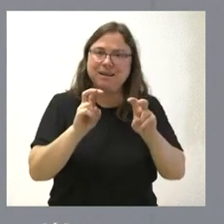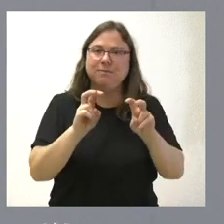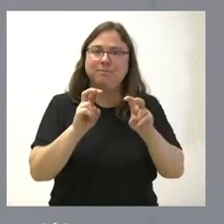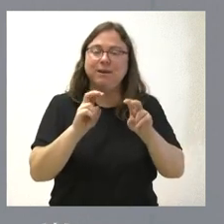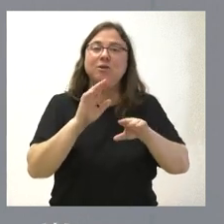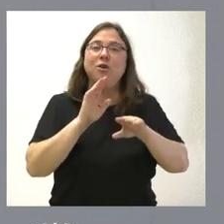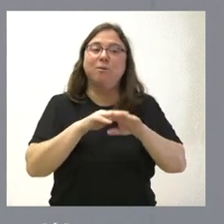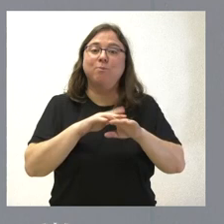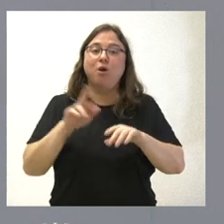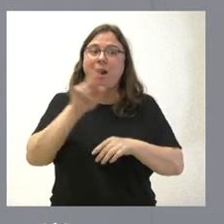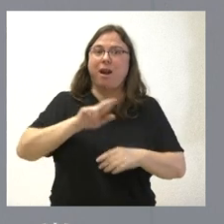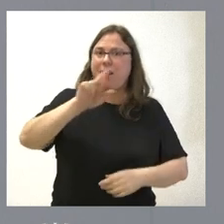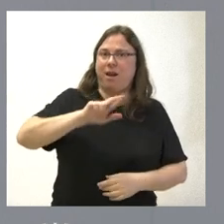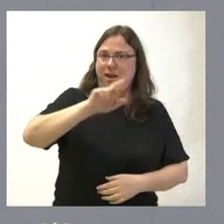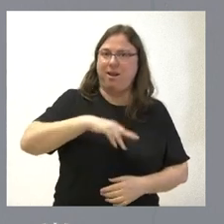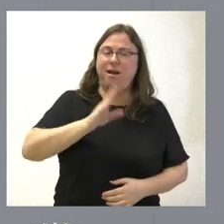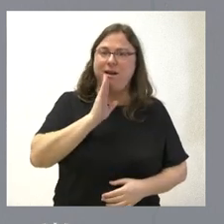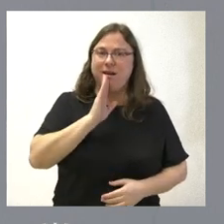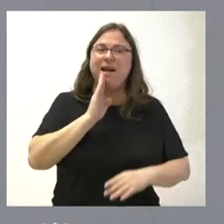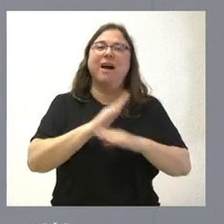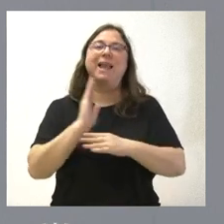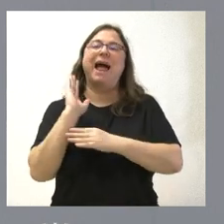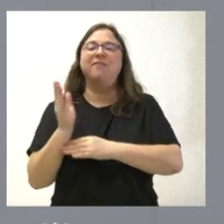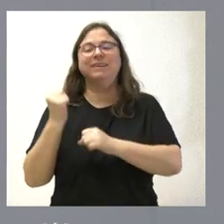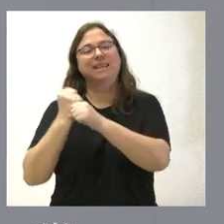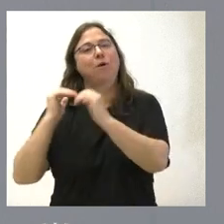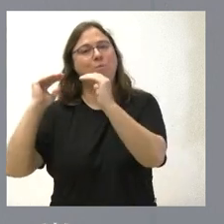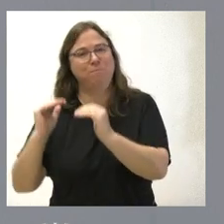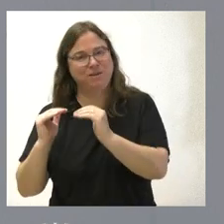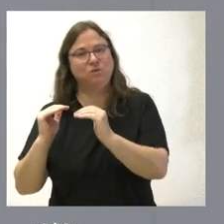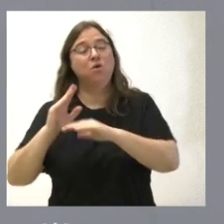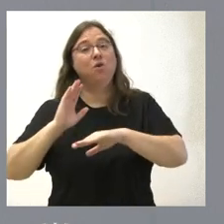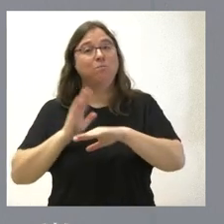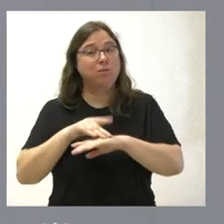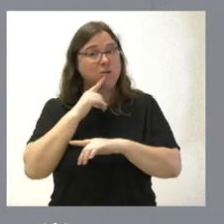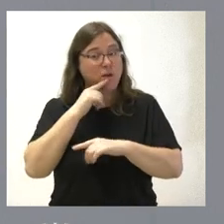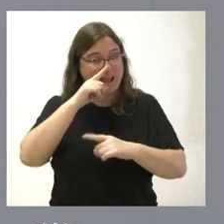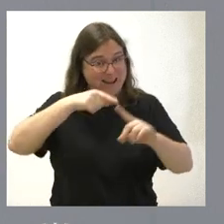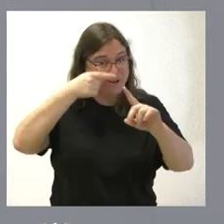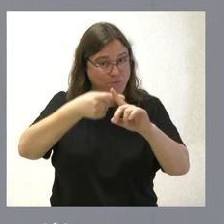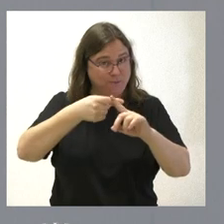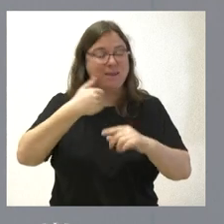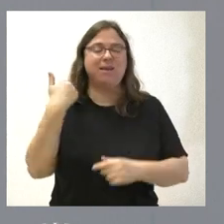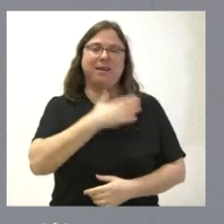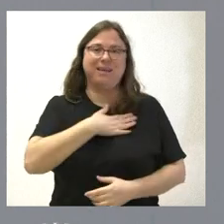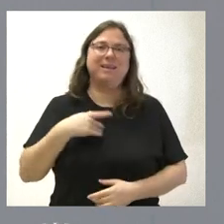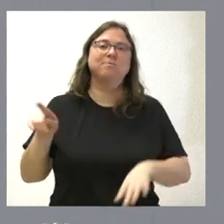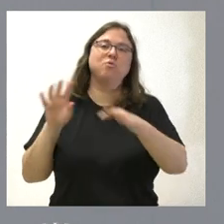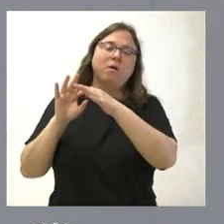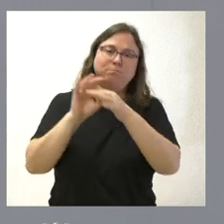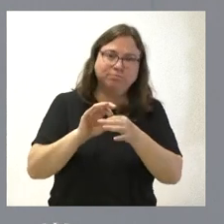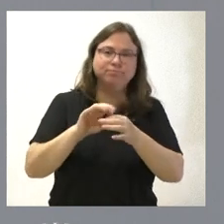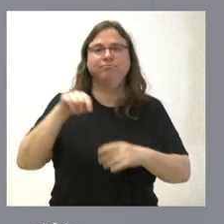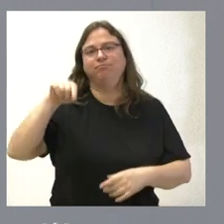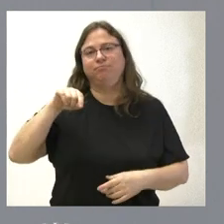generar recuperación económica tenían quizás menos impacto por el empleo y este crecimiento que esperamos en el próximo ejercicio tiene esta vinculación que ustedes